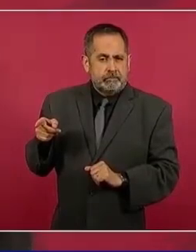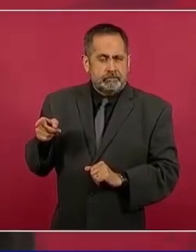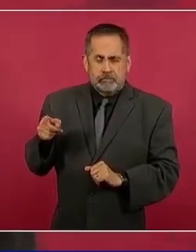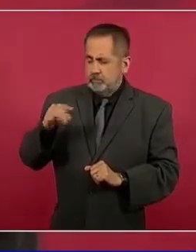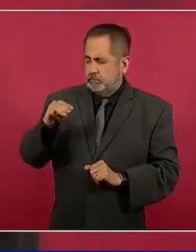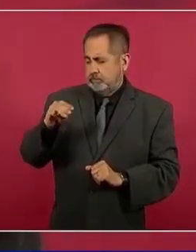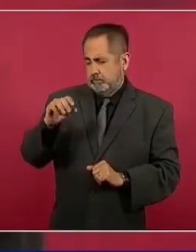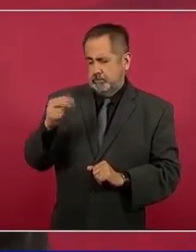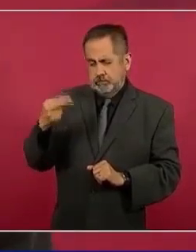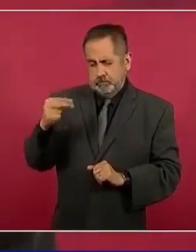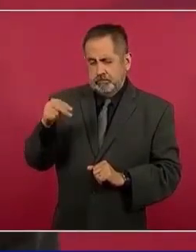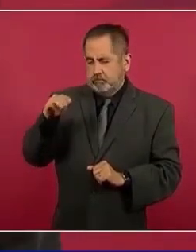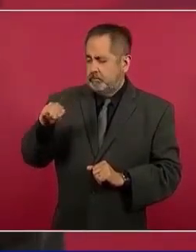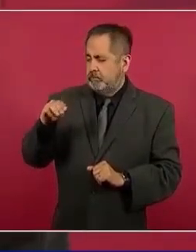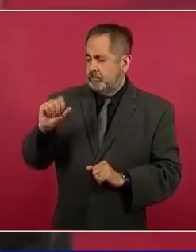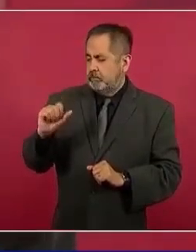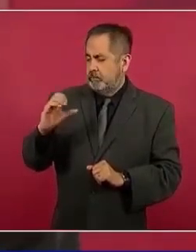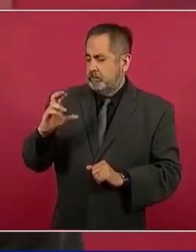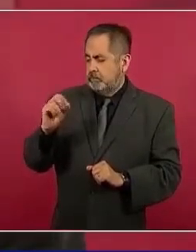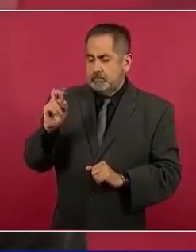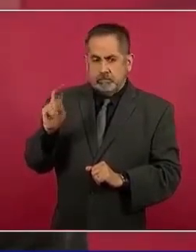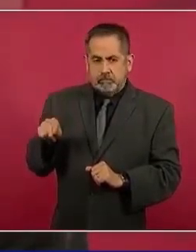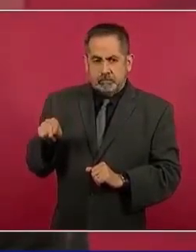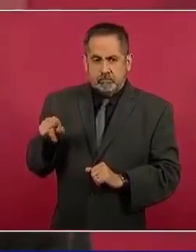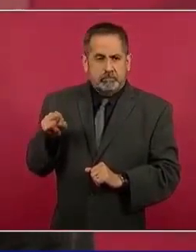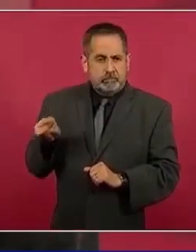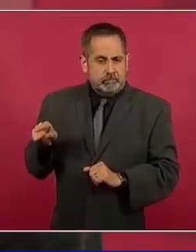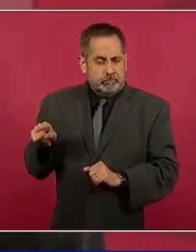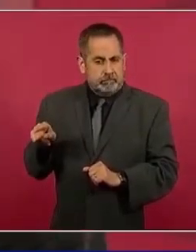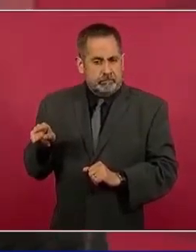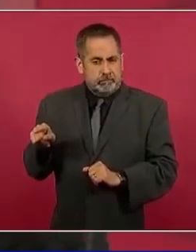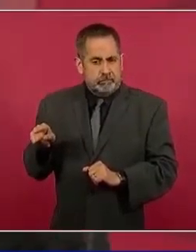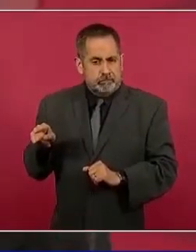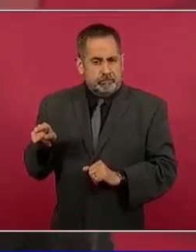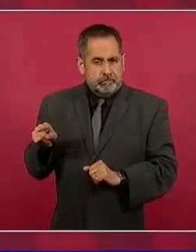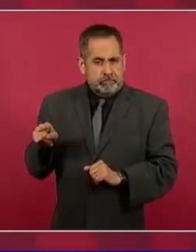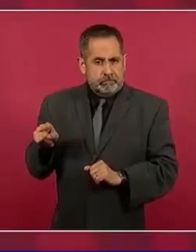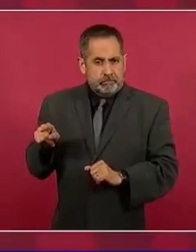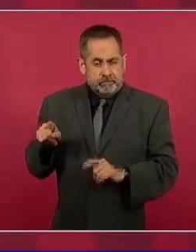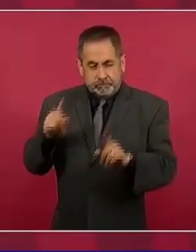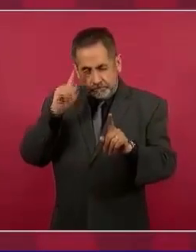Macron, no crea todavía el COVID.